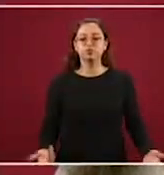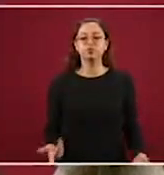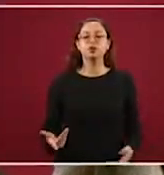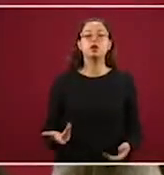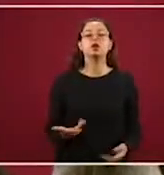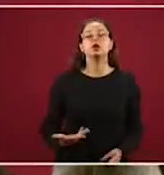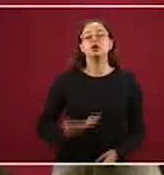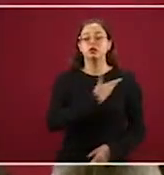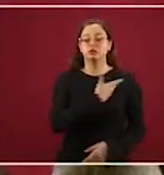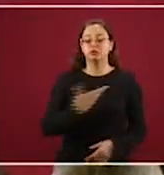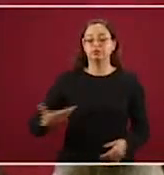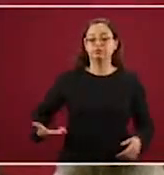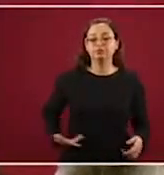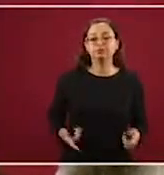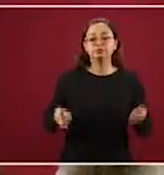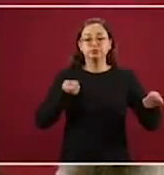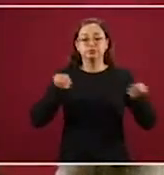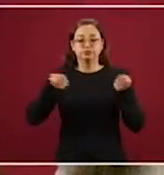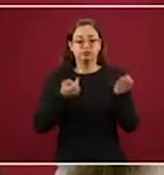normativos.